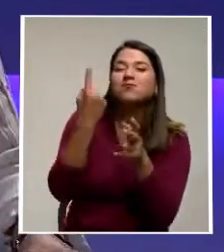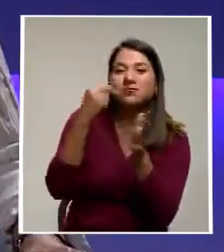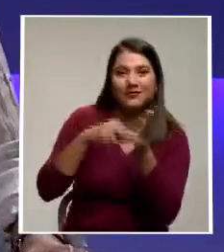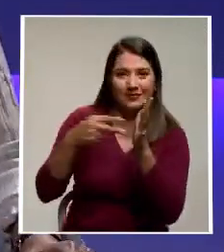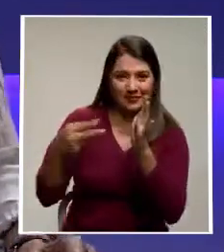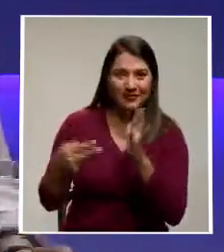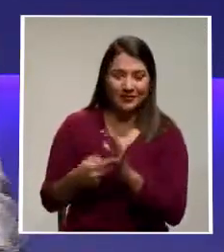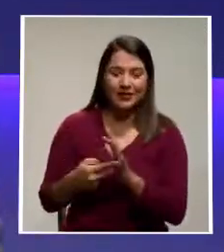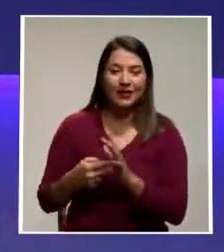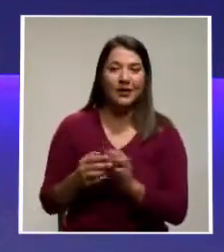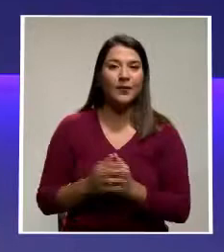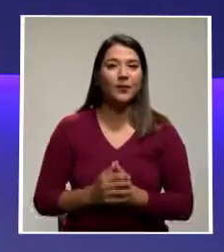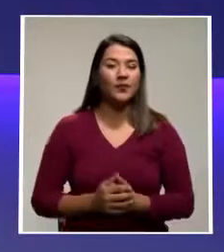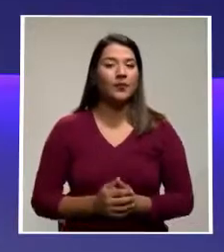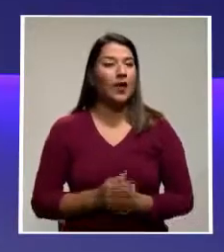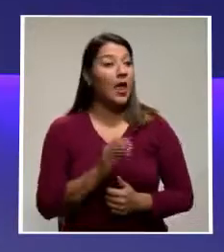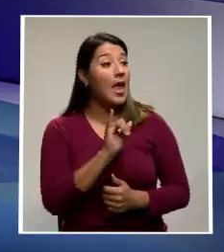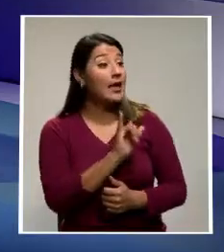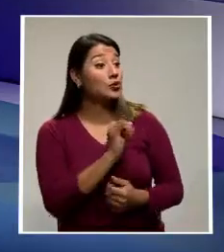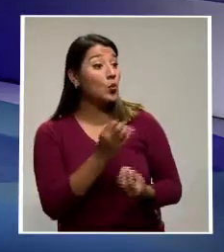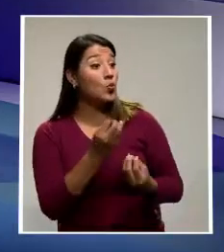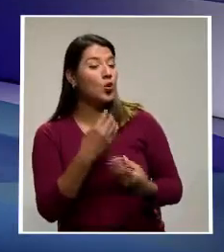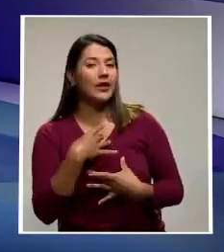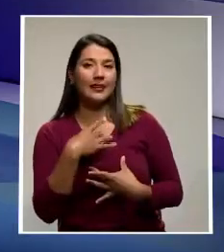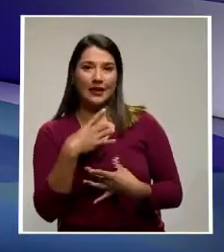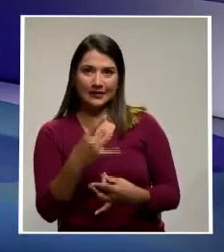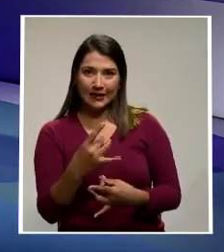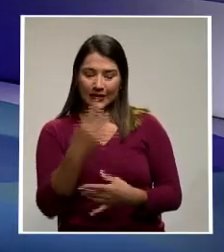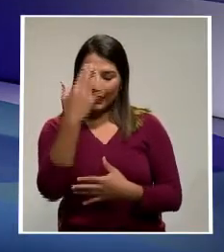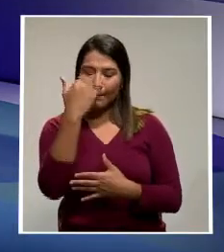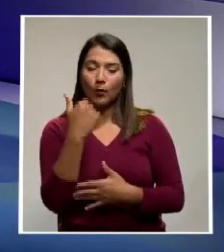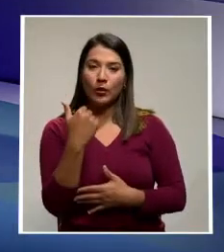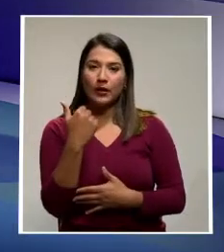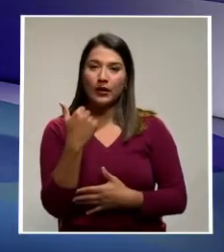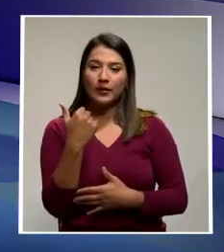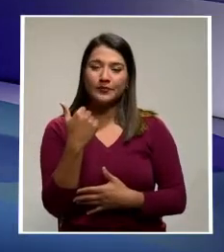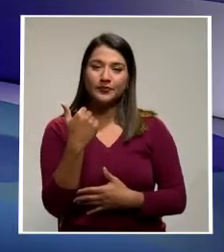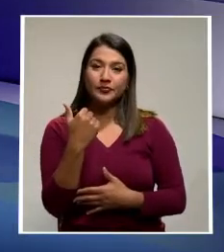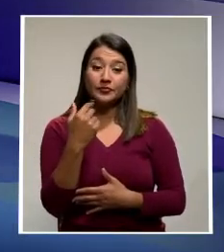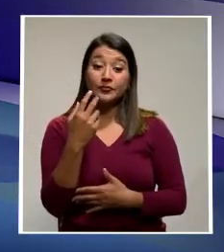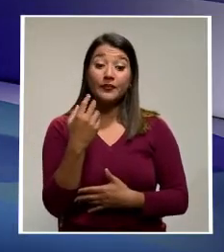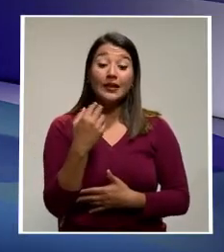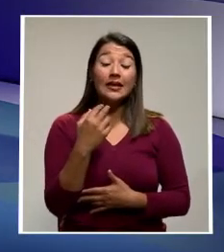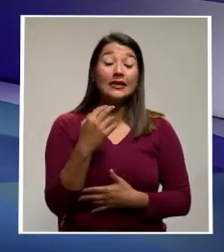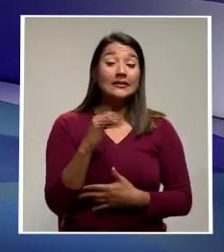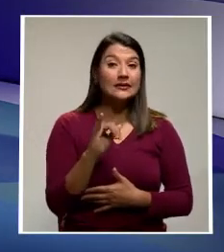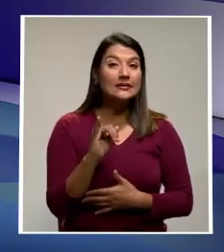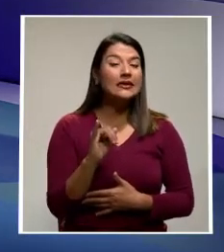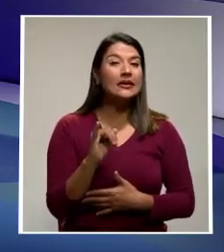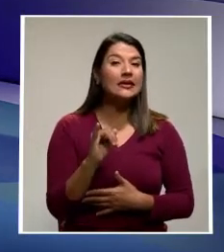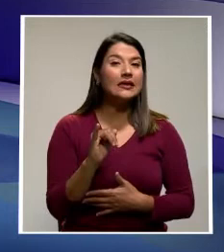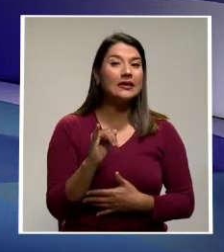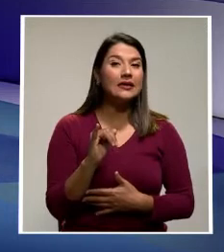espacio. Es súper interesante esto porque si hay algo